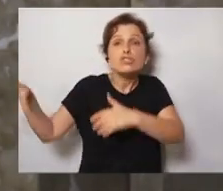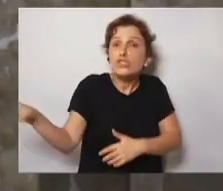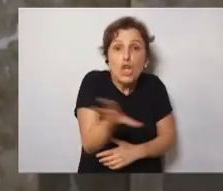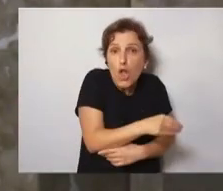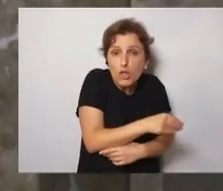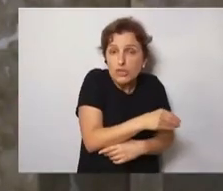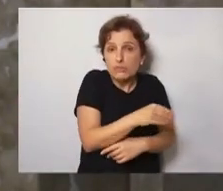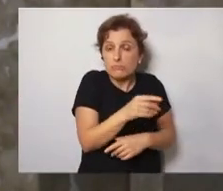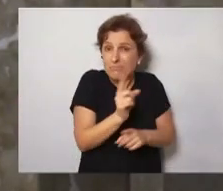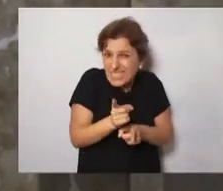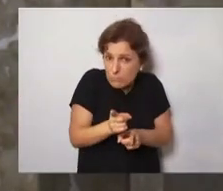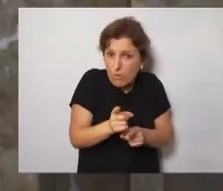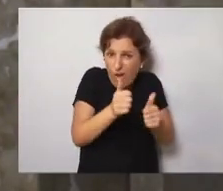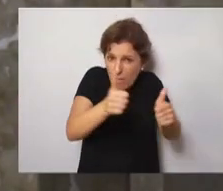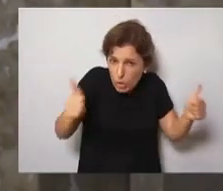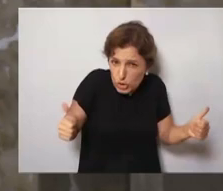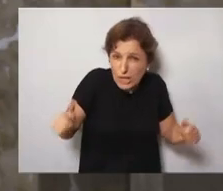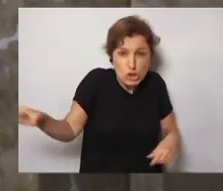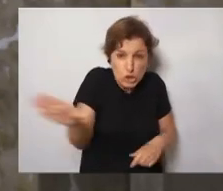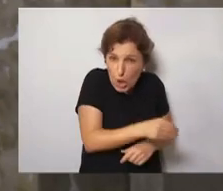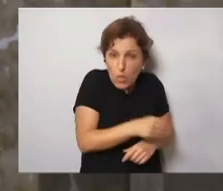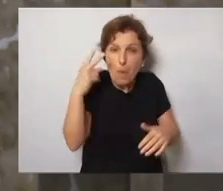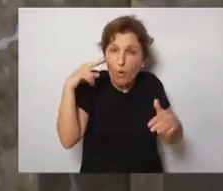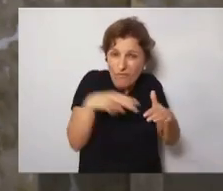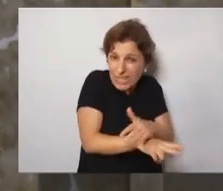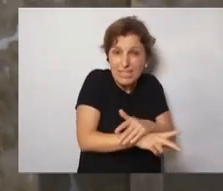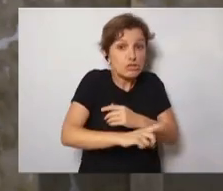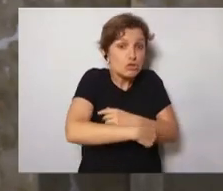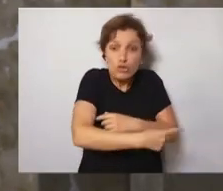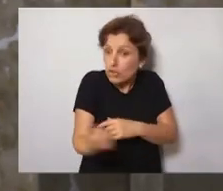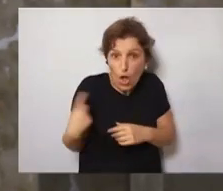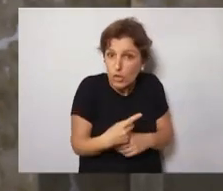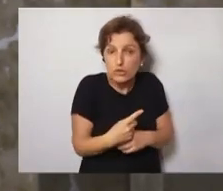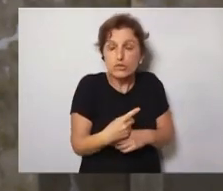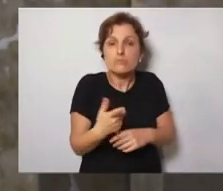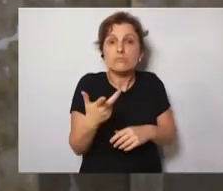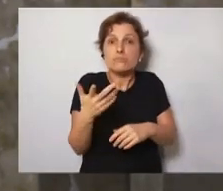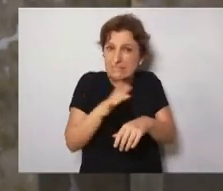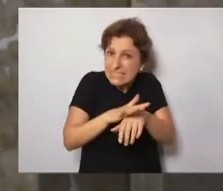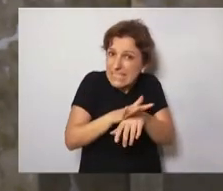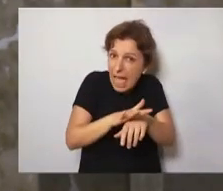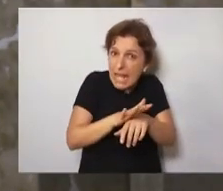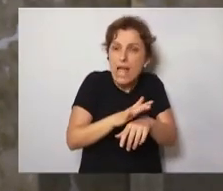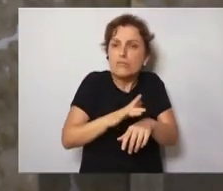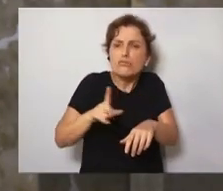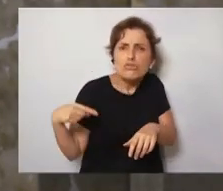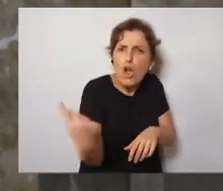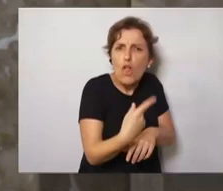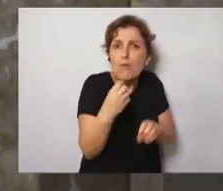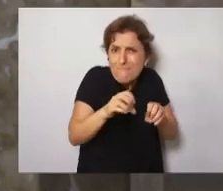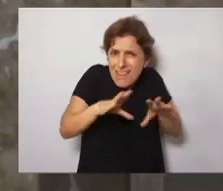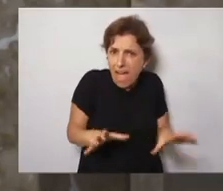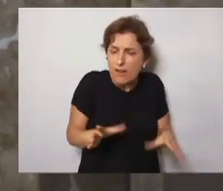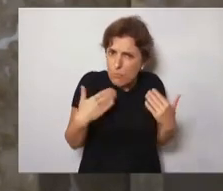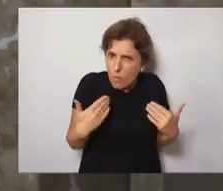todos profetas todos los doctores todos hacen milagros todos tienen el don de sanar